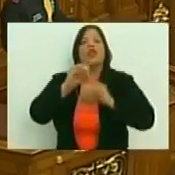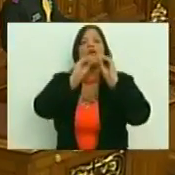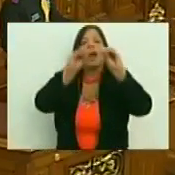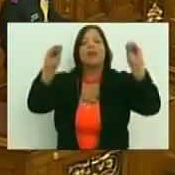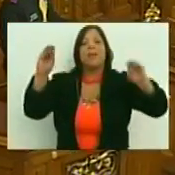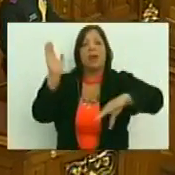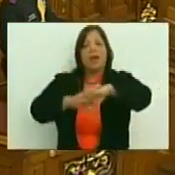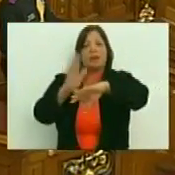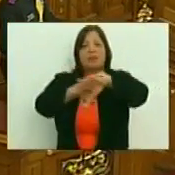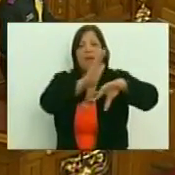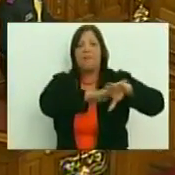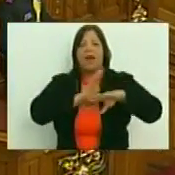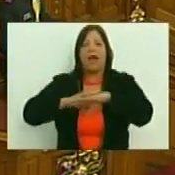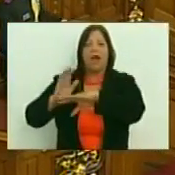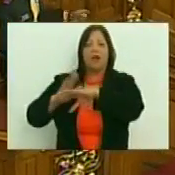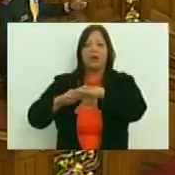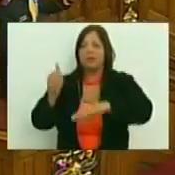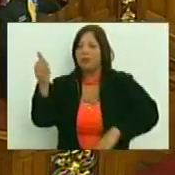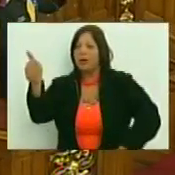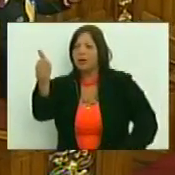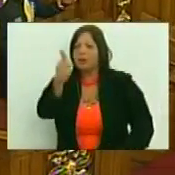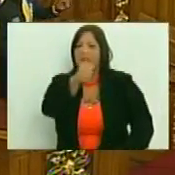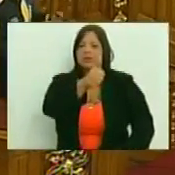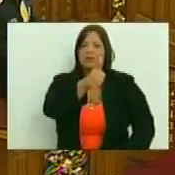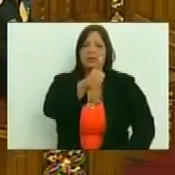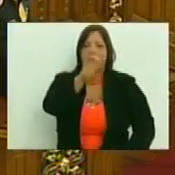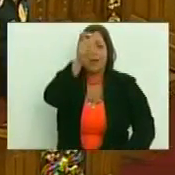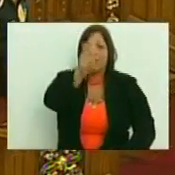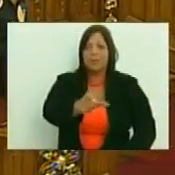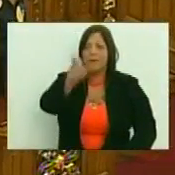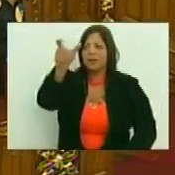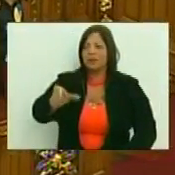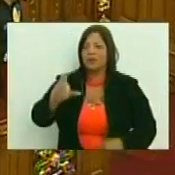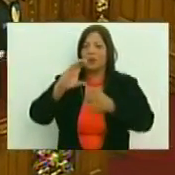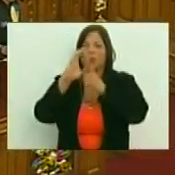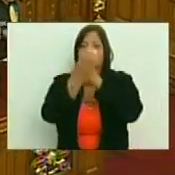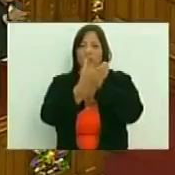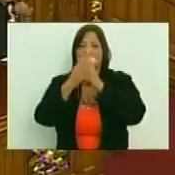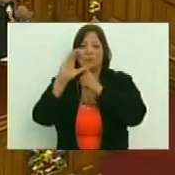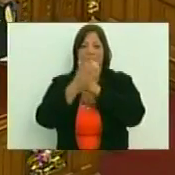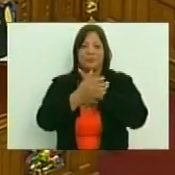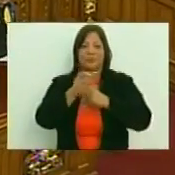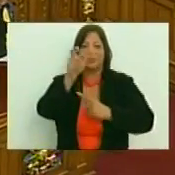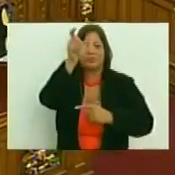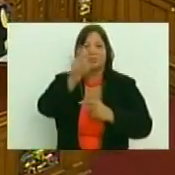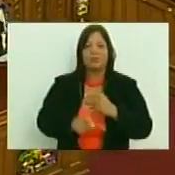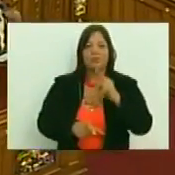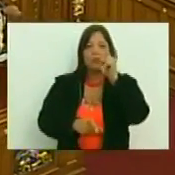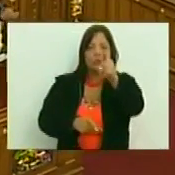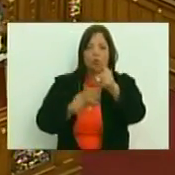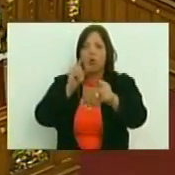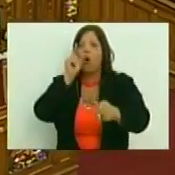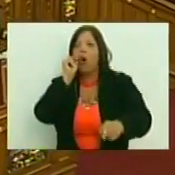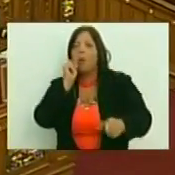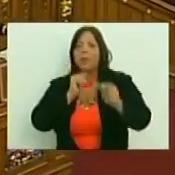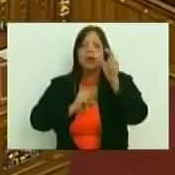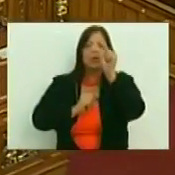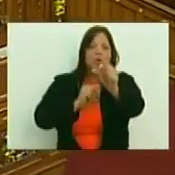llamado, uno, al sujeto cultural, a un hombre, a ti